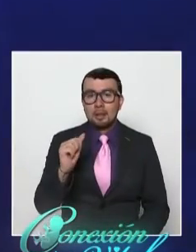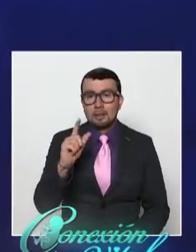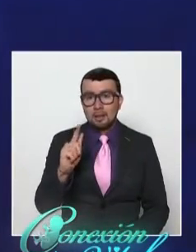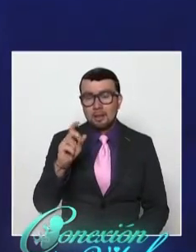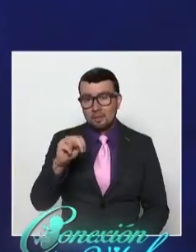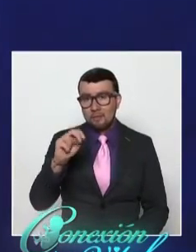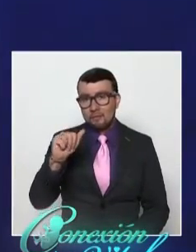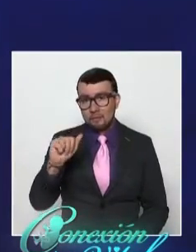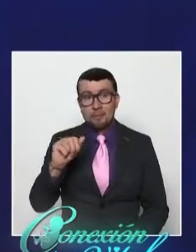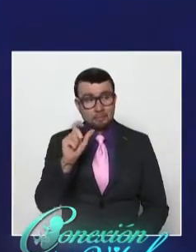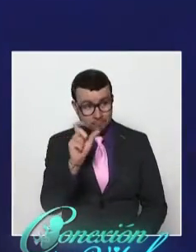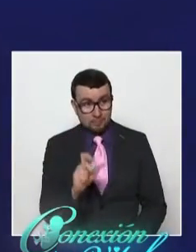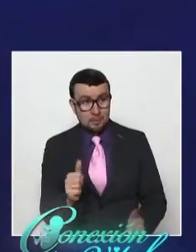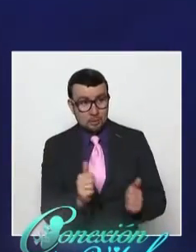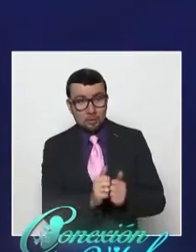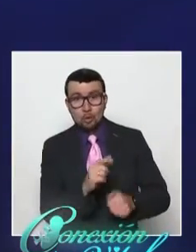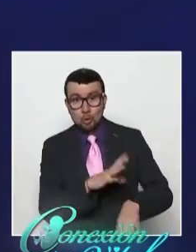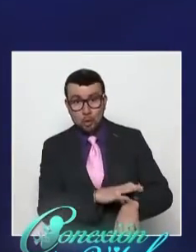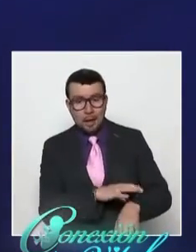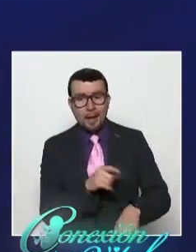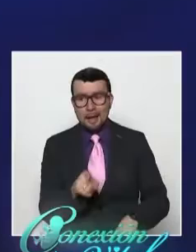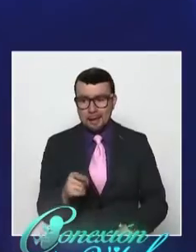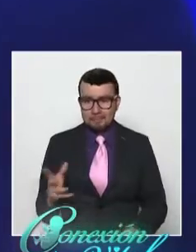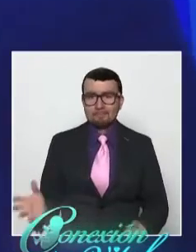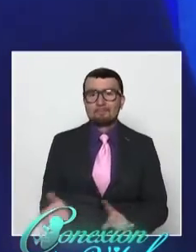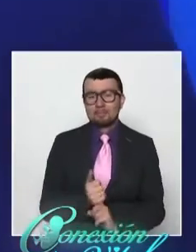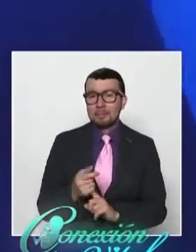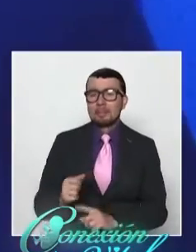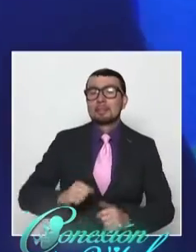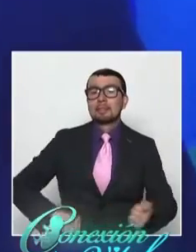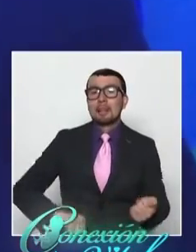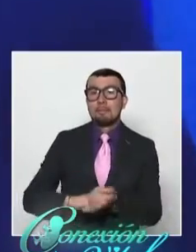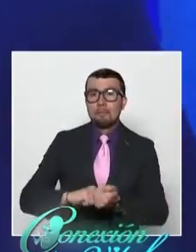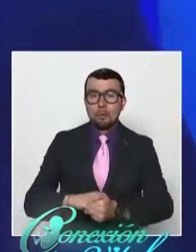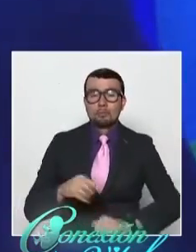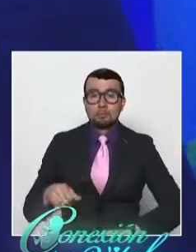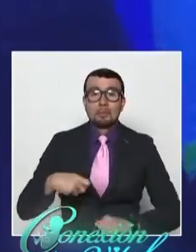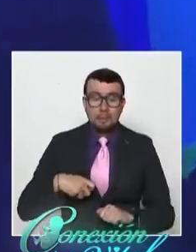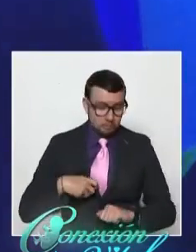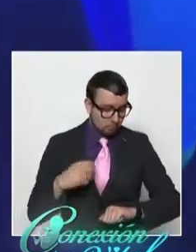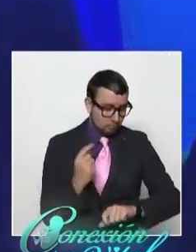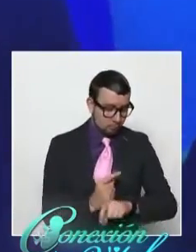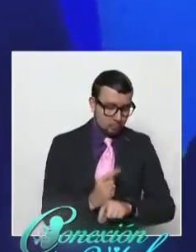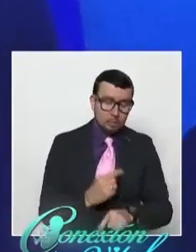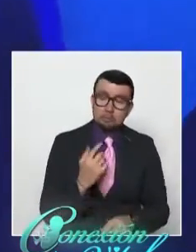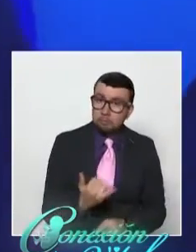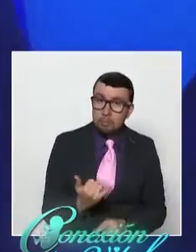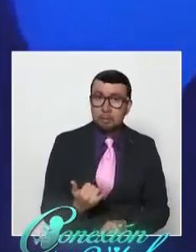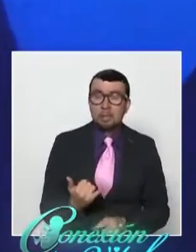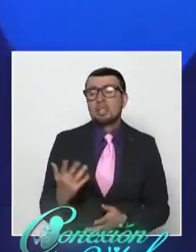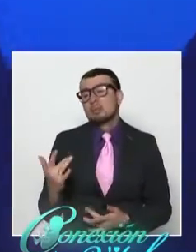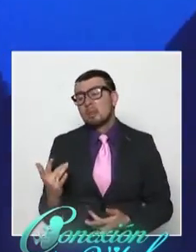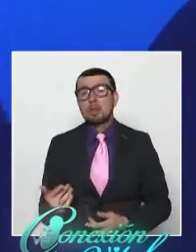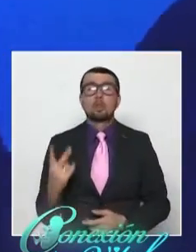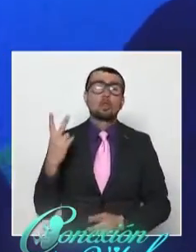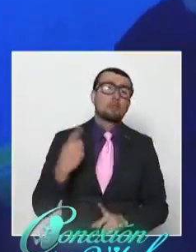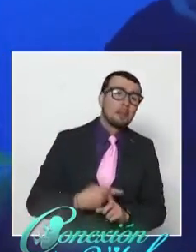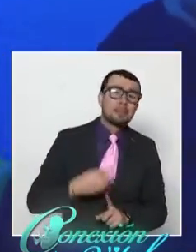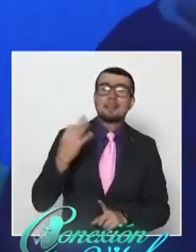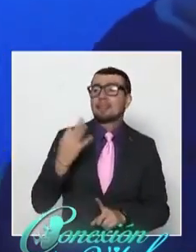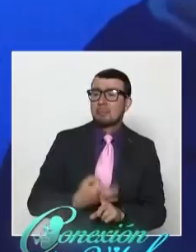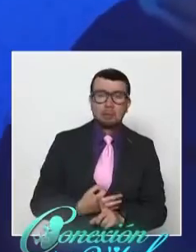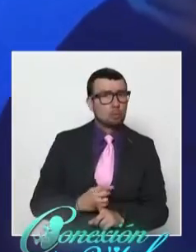y después de esto tenemos el apoyo diagnóstico y esto en el acto de la consulta. No tuvimos que esperar ni